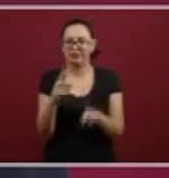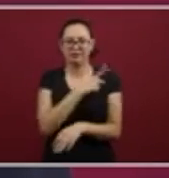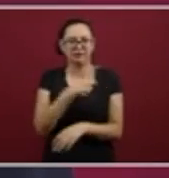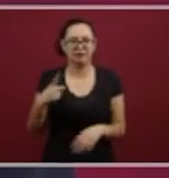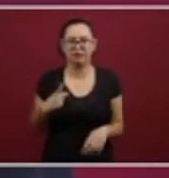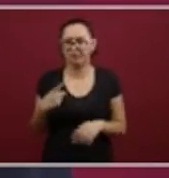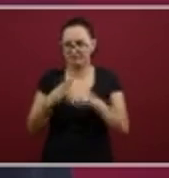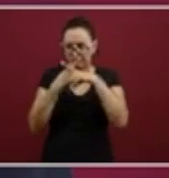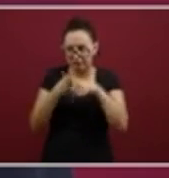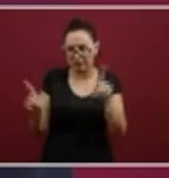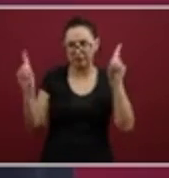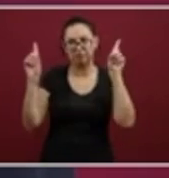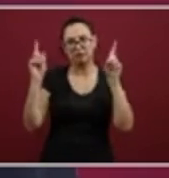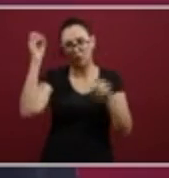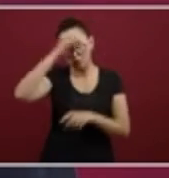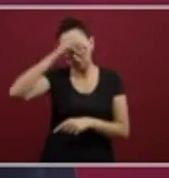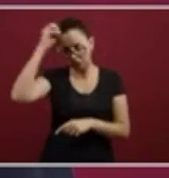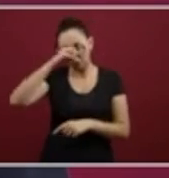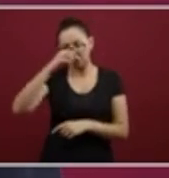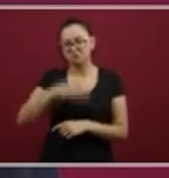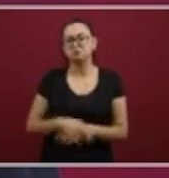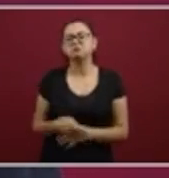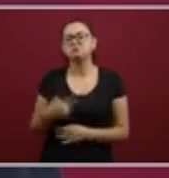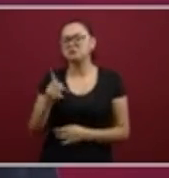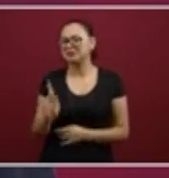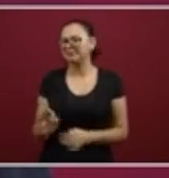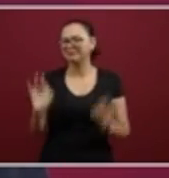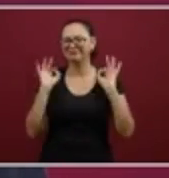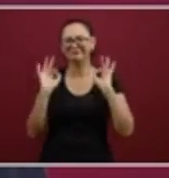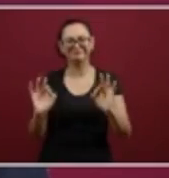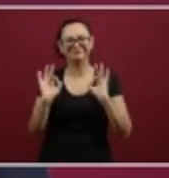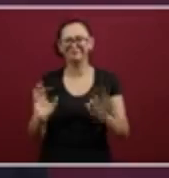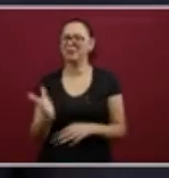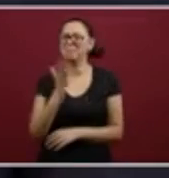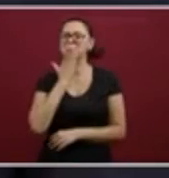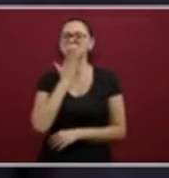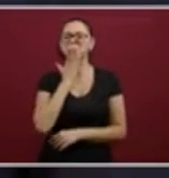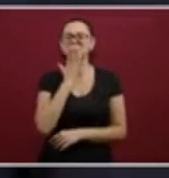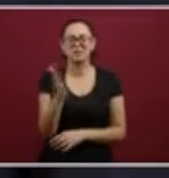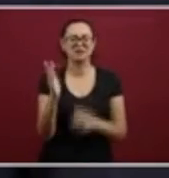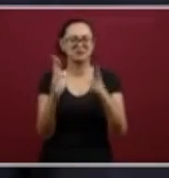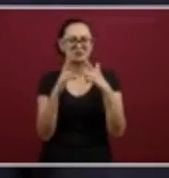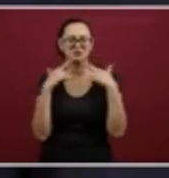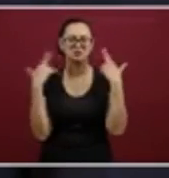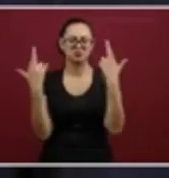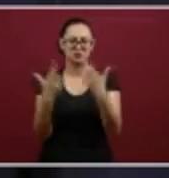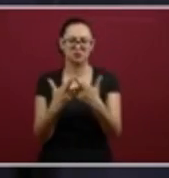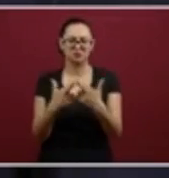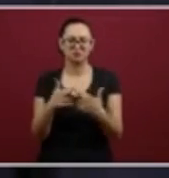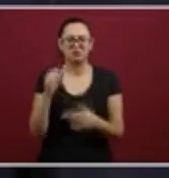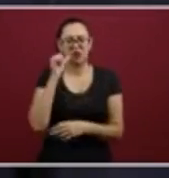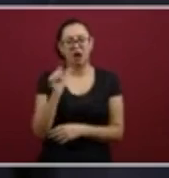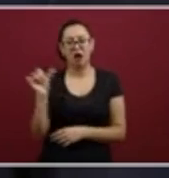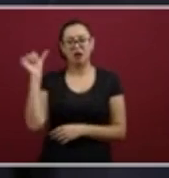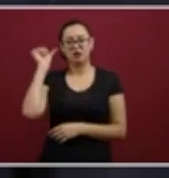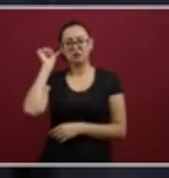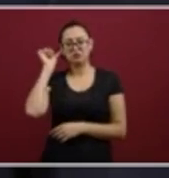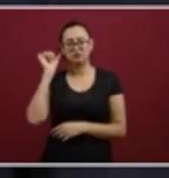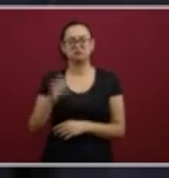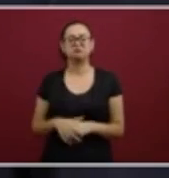democracia. Pero muy bien la reunión del día de ayer,